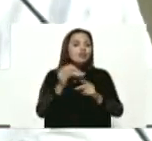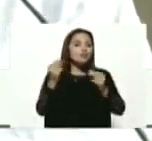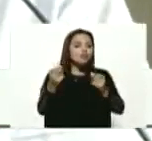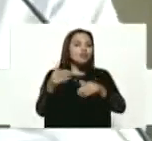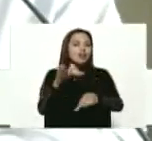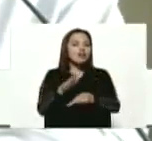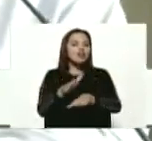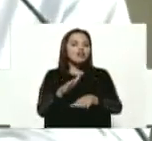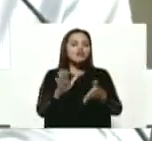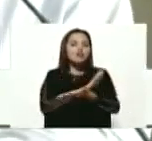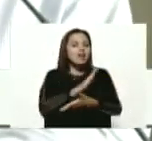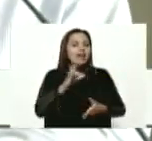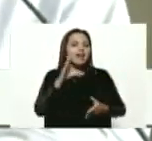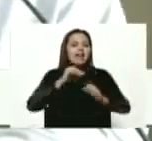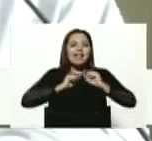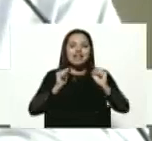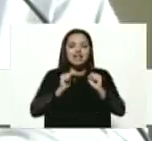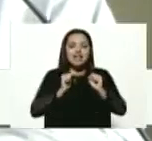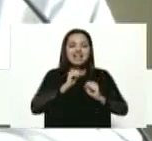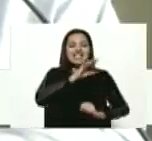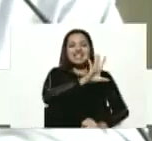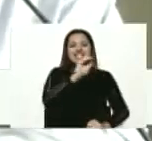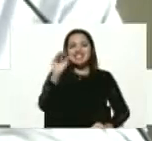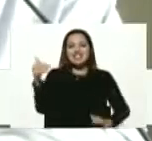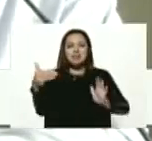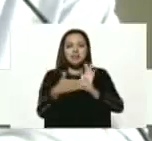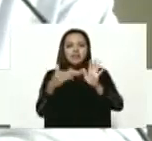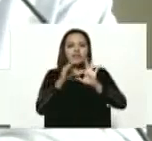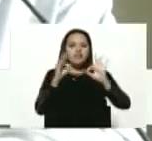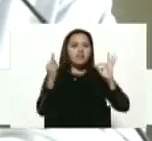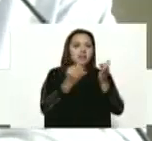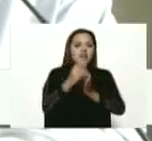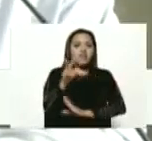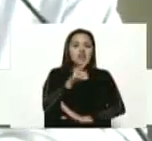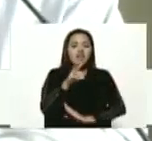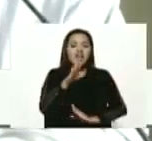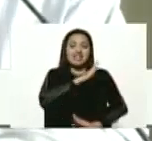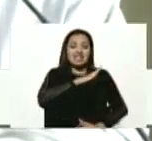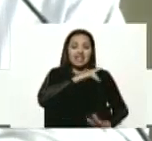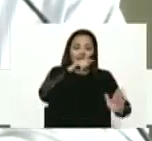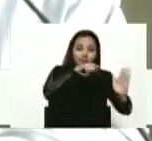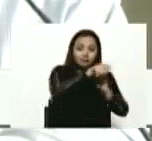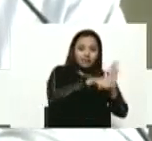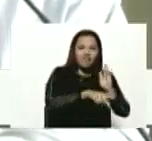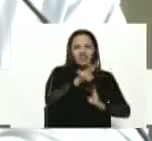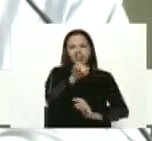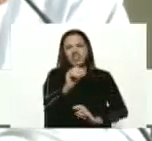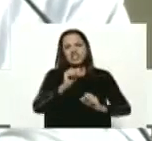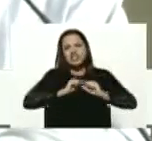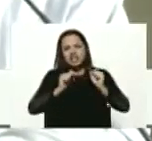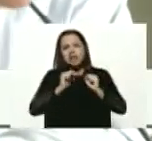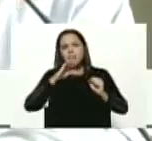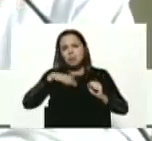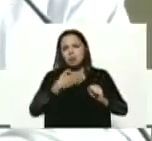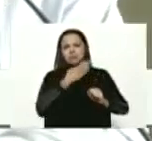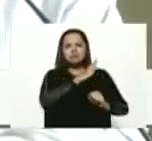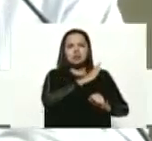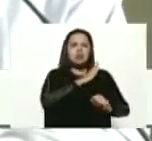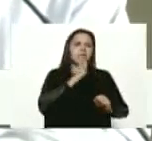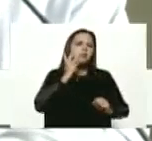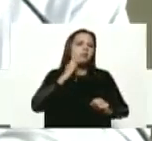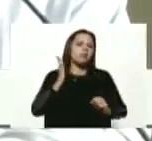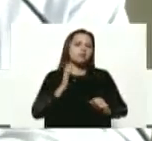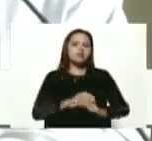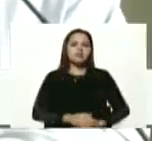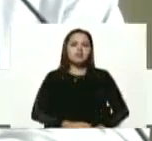decía de los gallineros. 500.000 familias venezolanas que tengan un gallinerito de 20 gallinas, que la puede tener en la